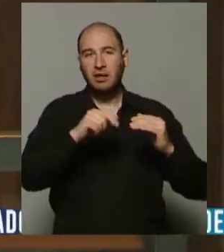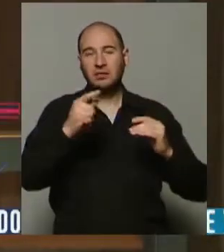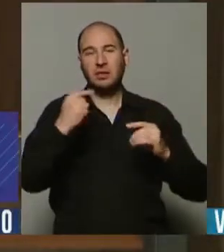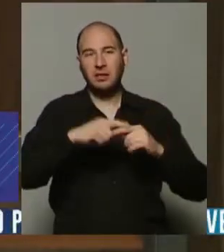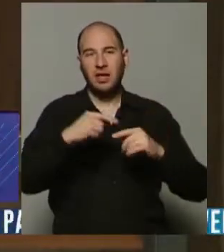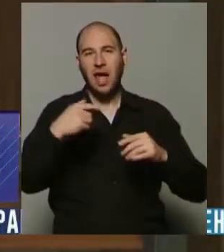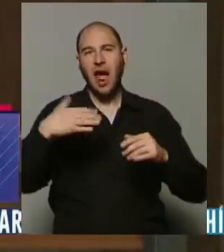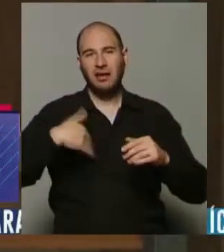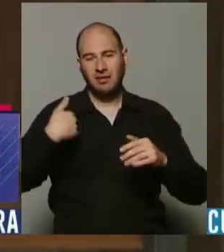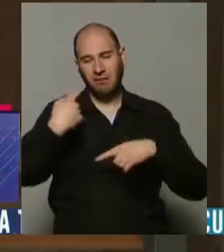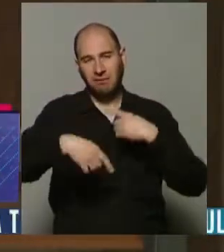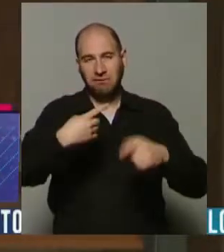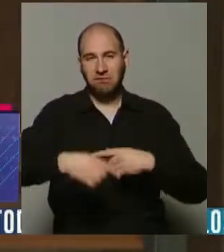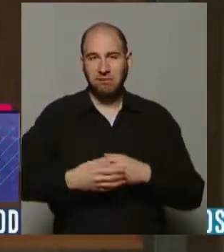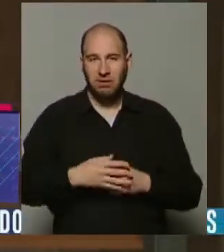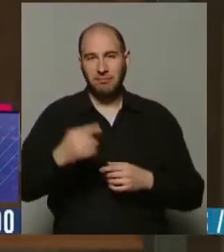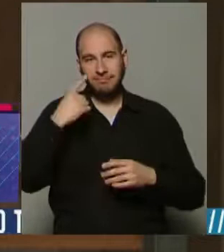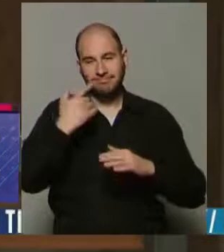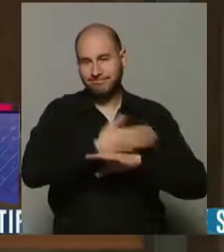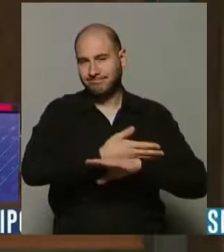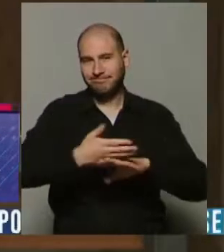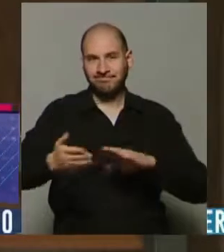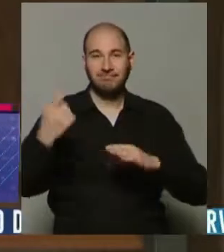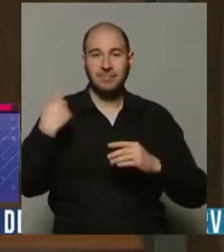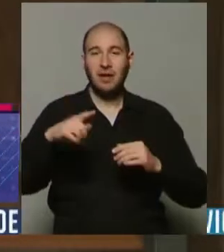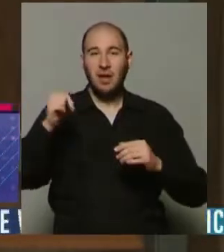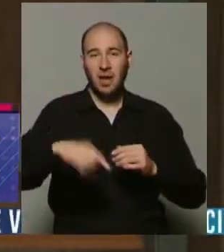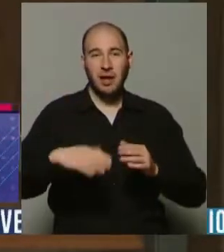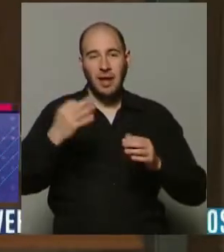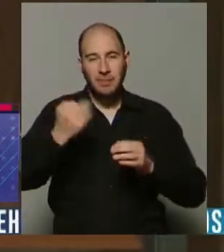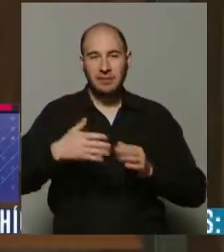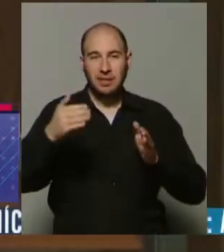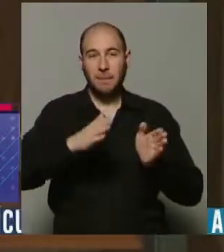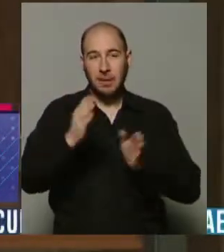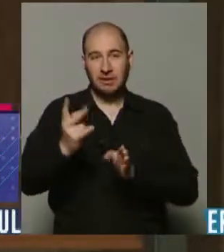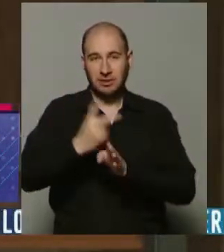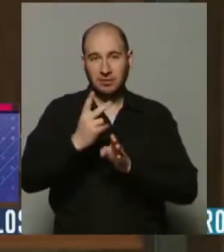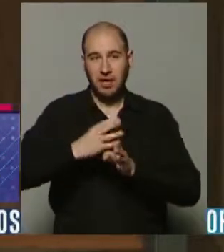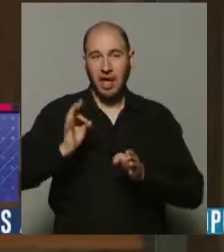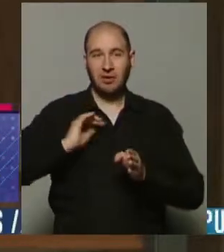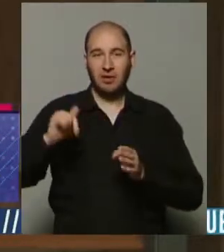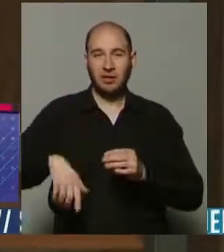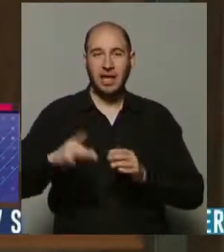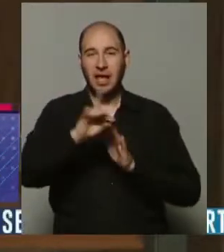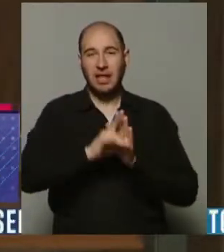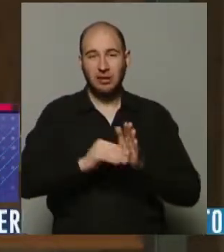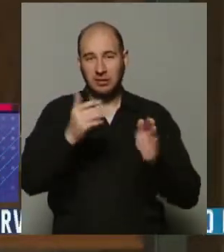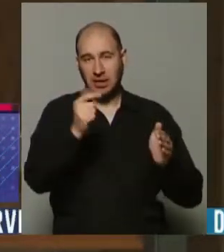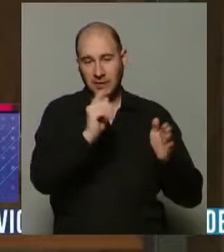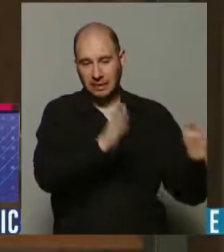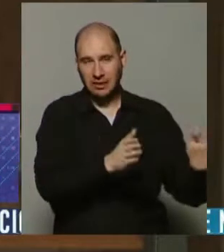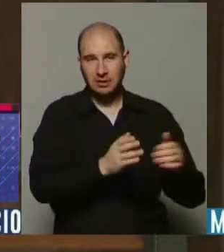que ha tenido la Argentina, que sobrevivió, pero que en este caso y específicamente en esta segunda mitad del año, más allá de que los datos son del primer